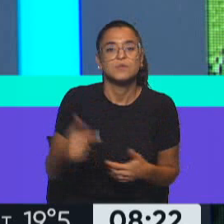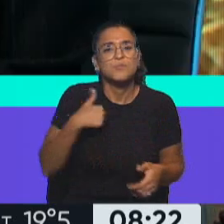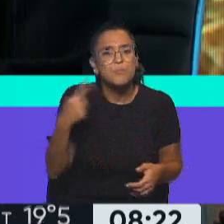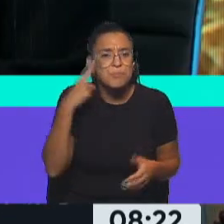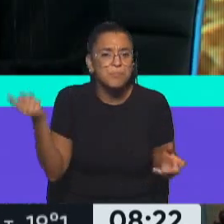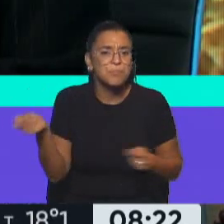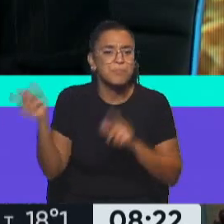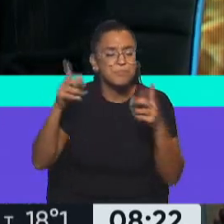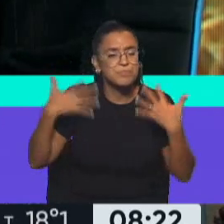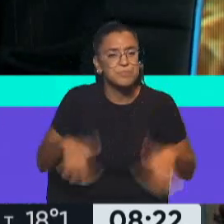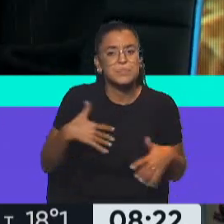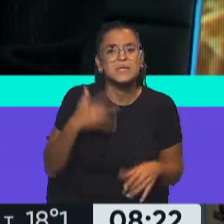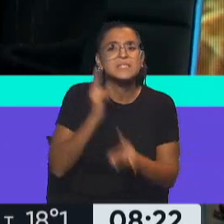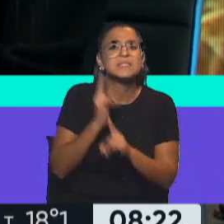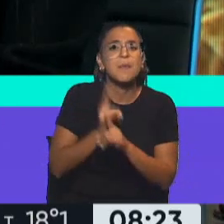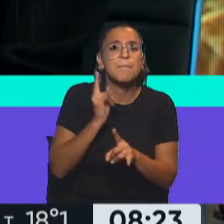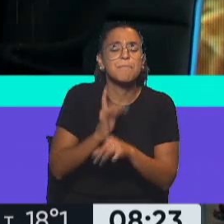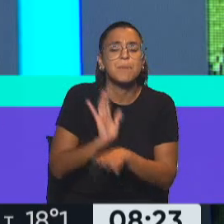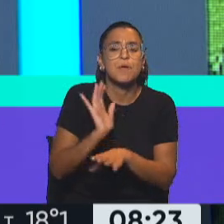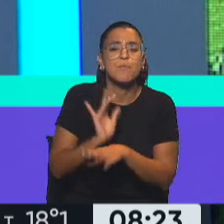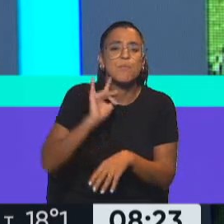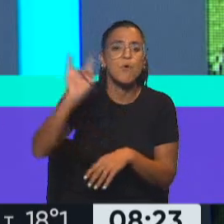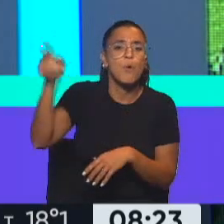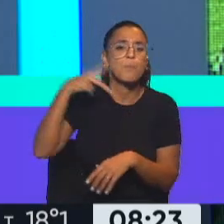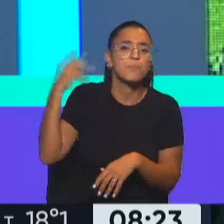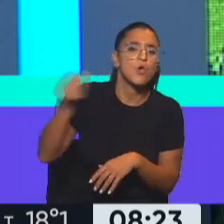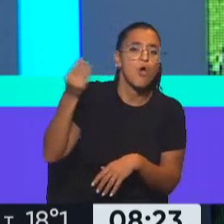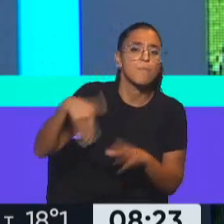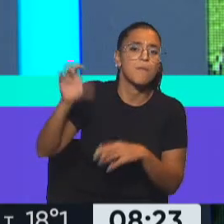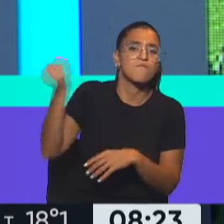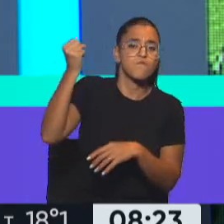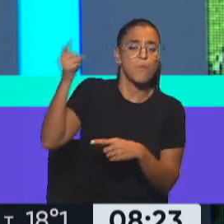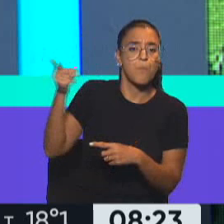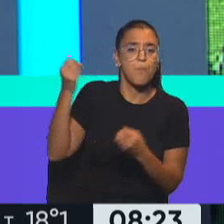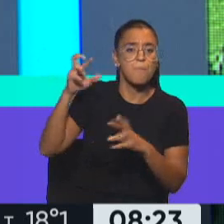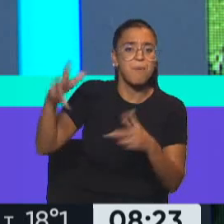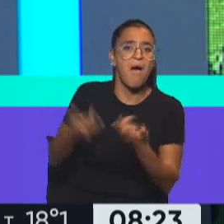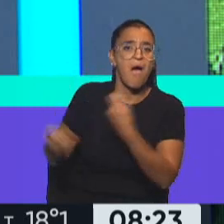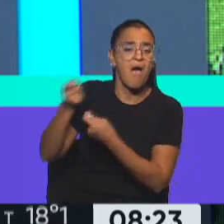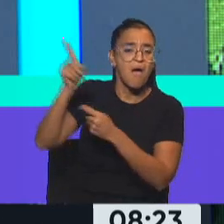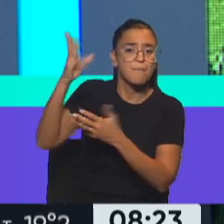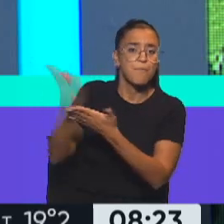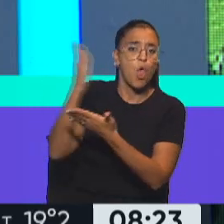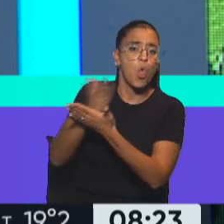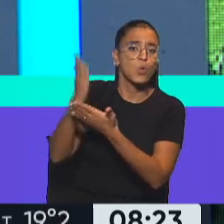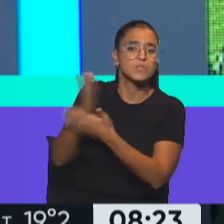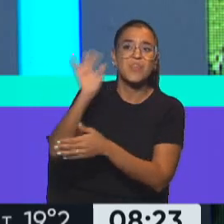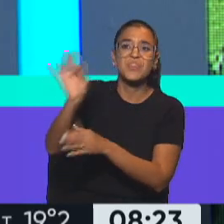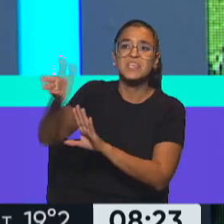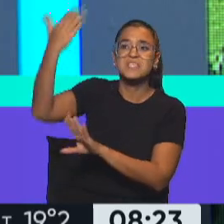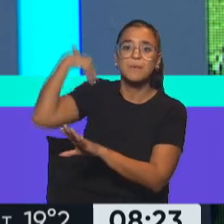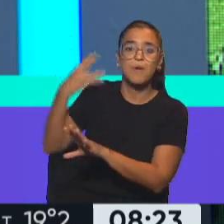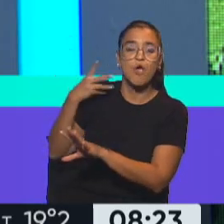las imágenes, Le ¿no? terminamos siempre haciendo el juego a los vivos y a los más fuertes, porque aquellas panificadoras que tienen la producción comprada en diciembre